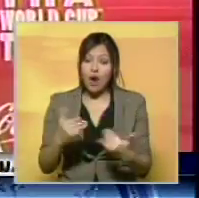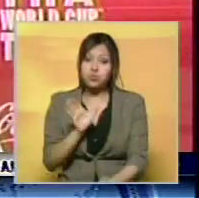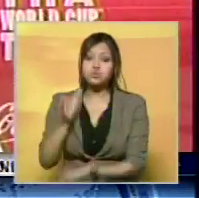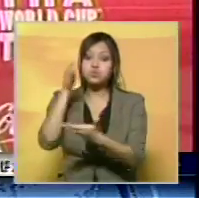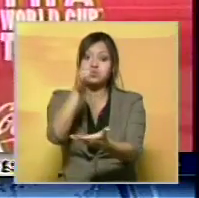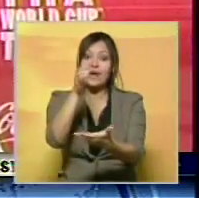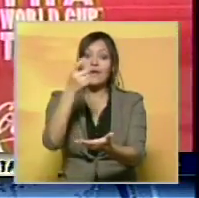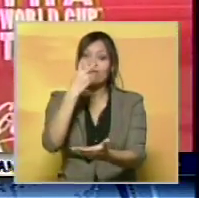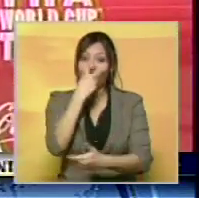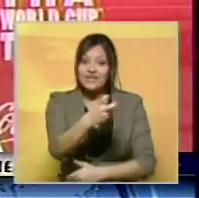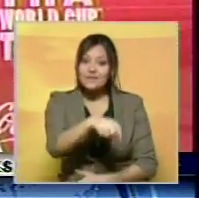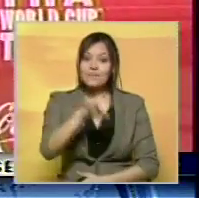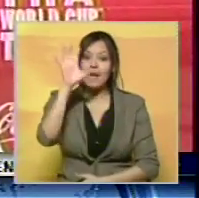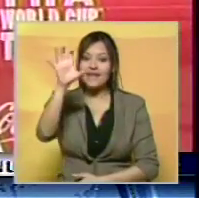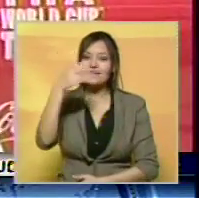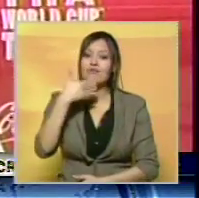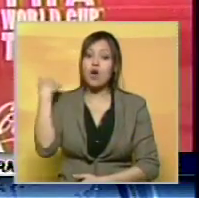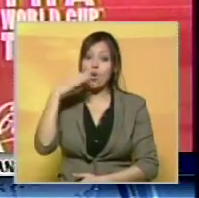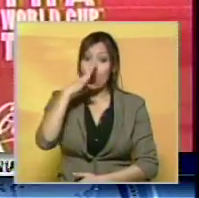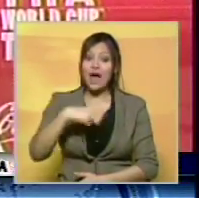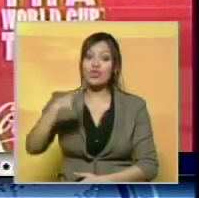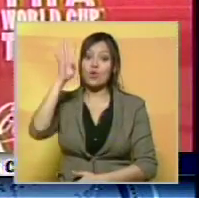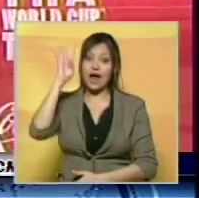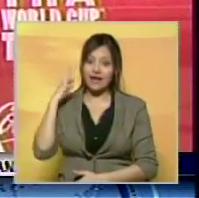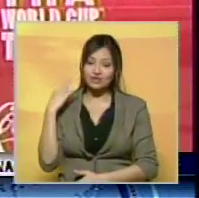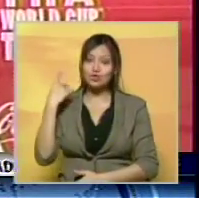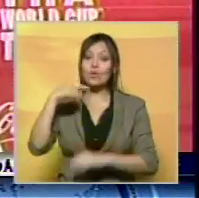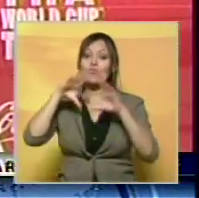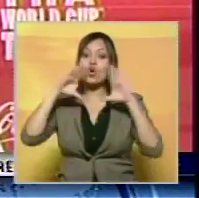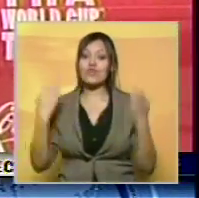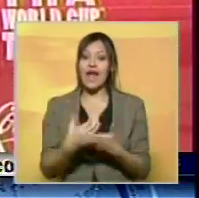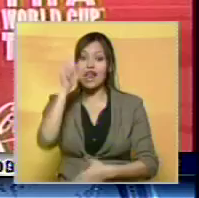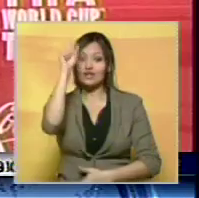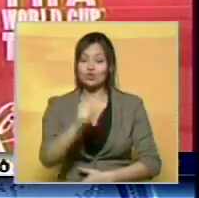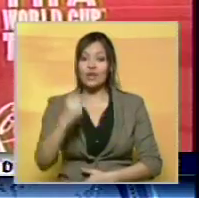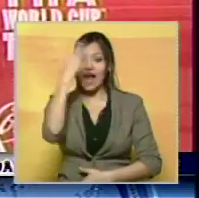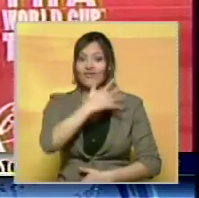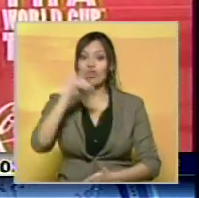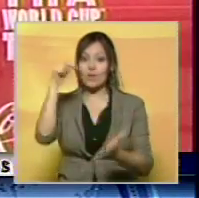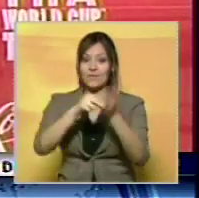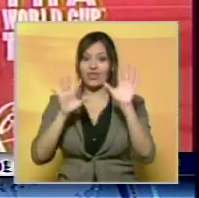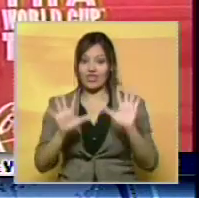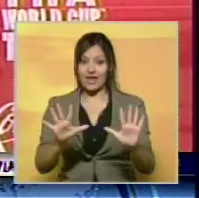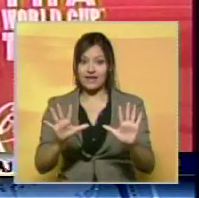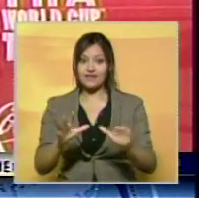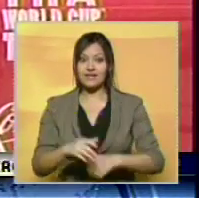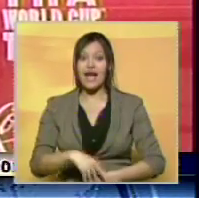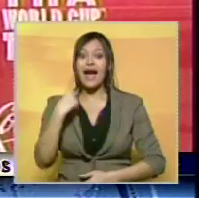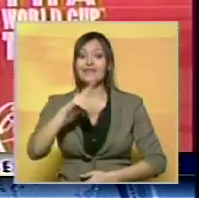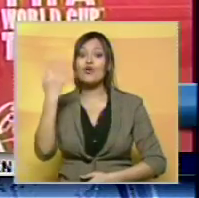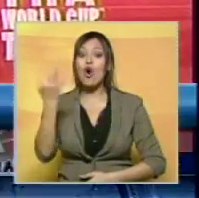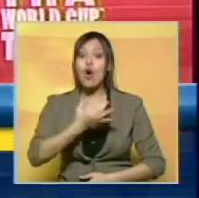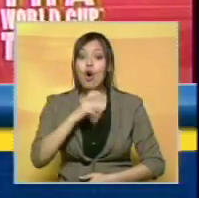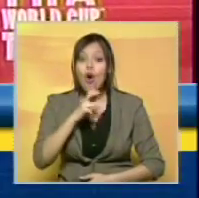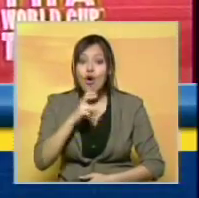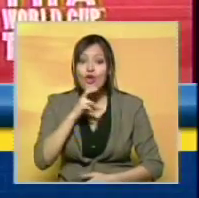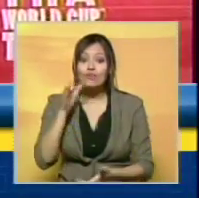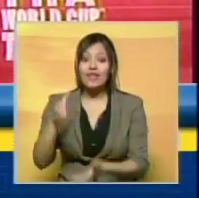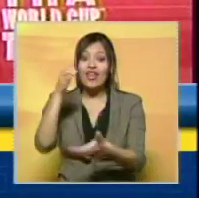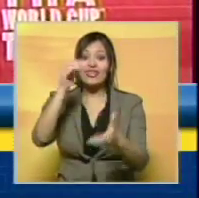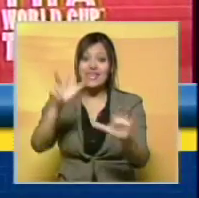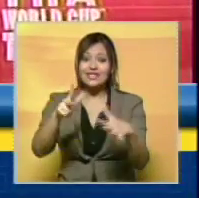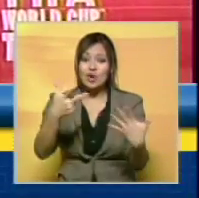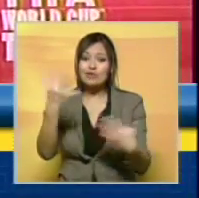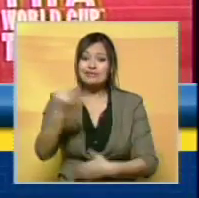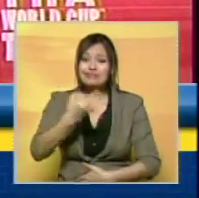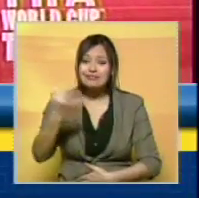visita nuestro país, ya que estuvo hace 4 años en ocasión del Mundial Sudáfrica 2010. Se trata de una joya de oro de 18 quilates que